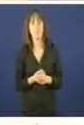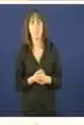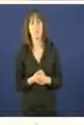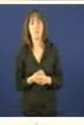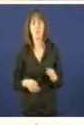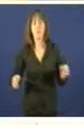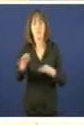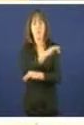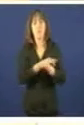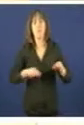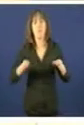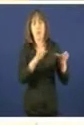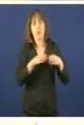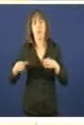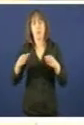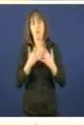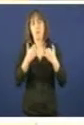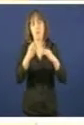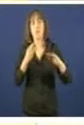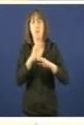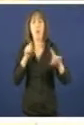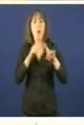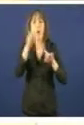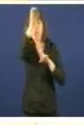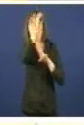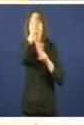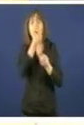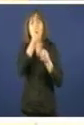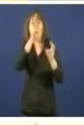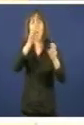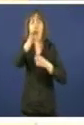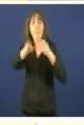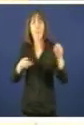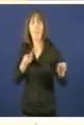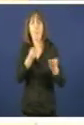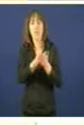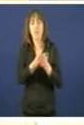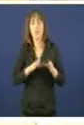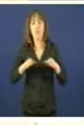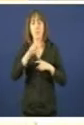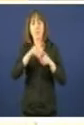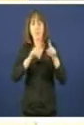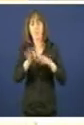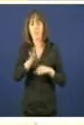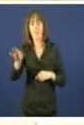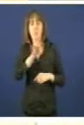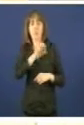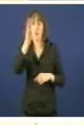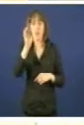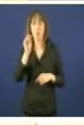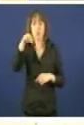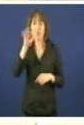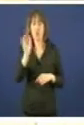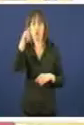Rolda, dos grupos parlamentarios para que se definan sobre as enmendas mantidas polos demais. Polo BNG, tenga a palabra a señora Montón Pondelo.